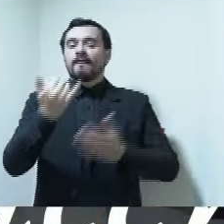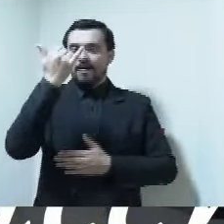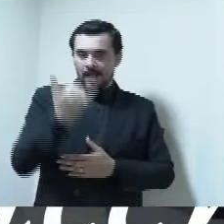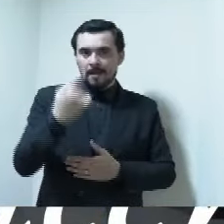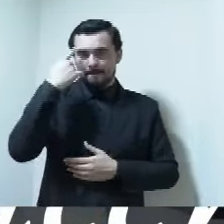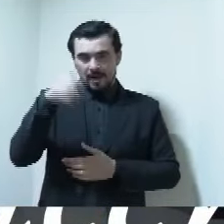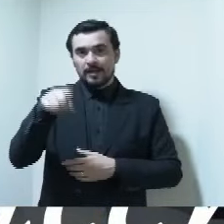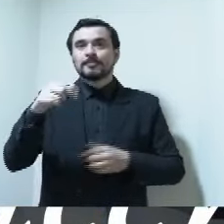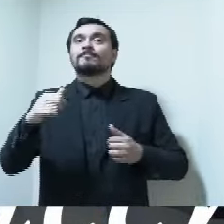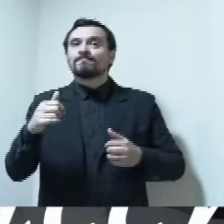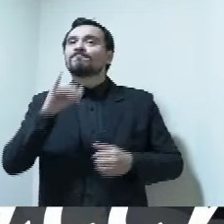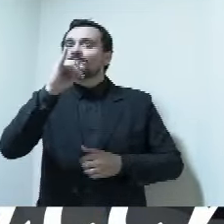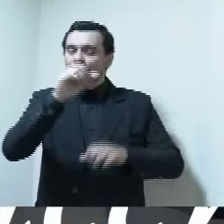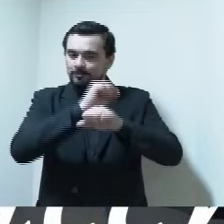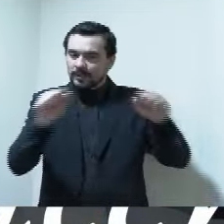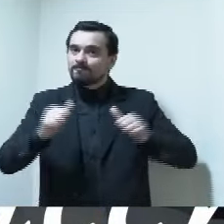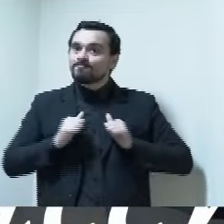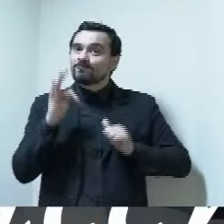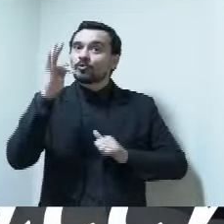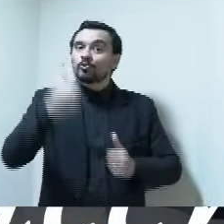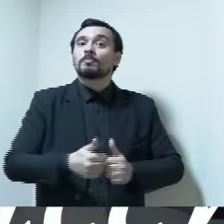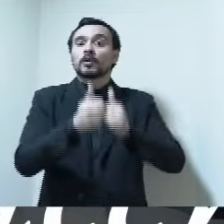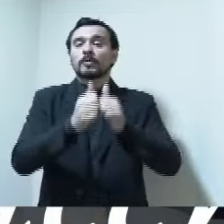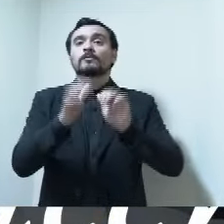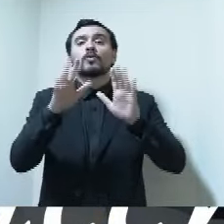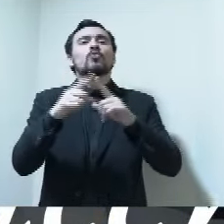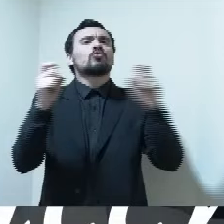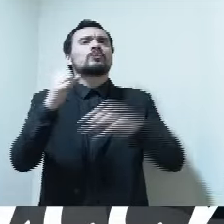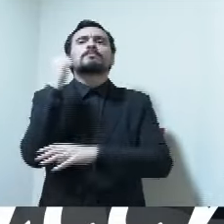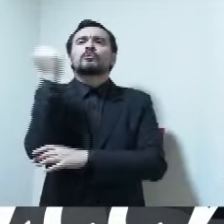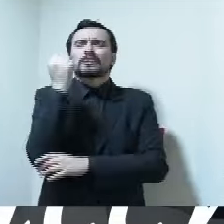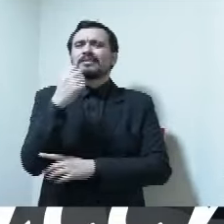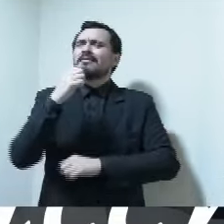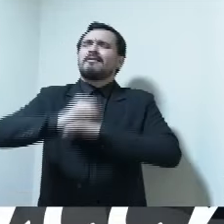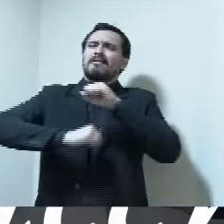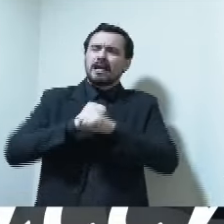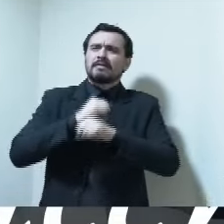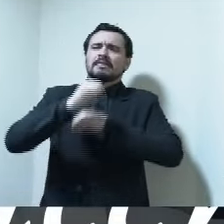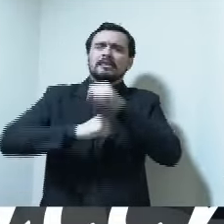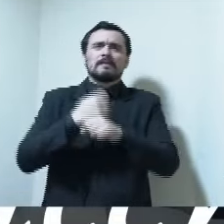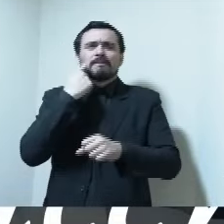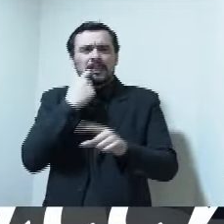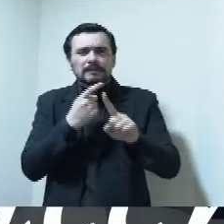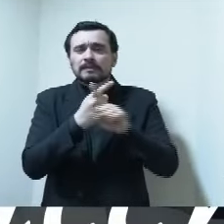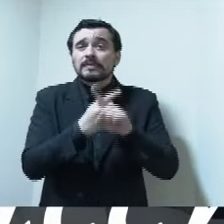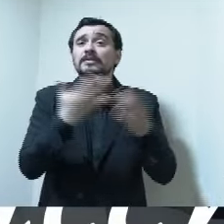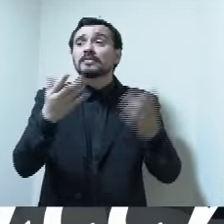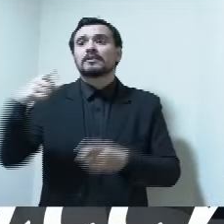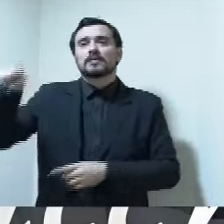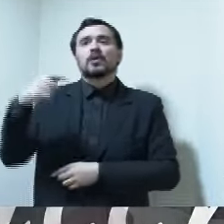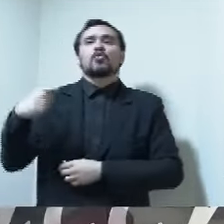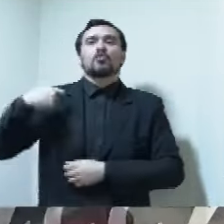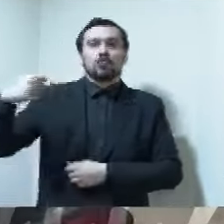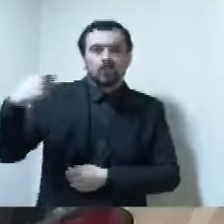abrigar esperanzas en su porvenir. Otro importante desafío de años era el de cuidar las jubilaciones y pensiones en nuestro